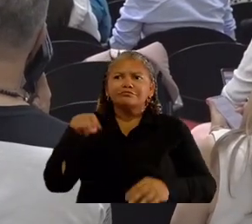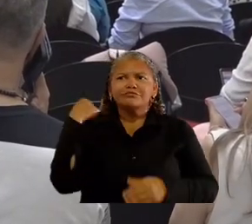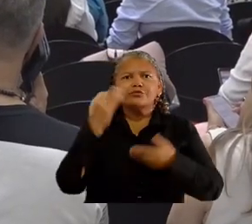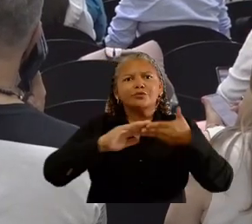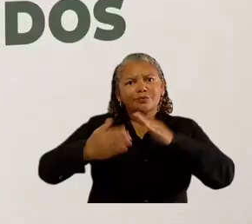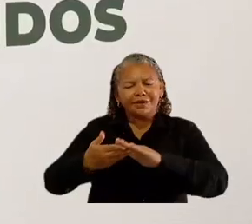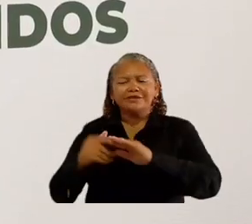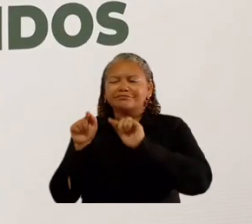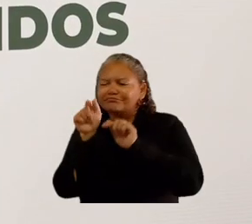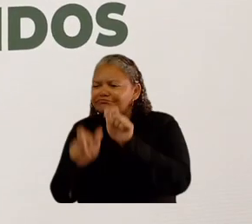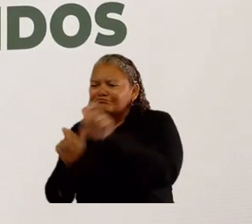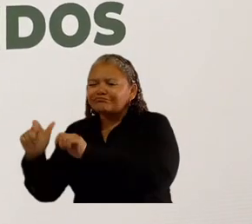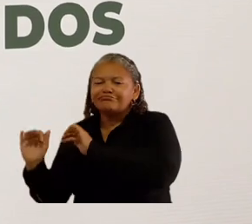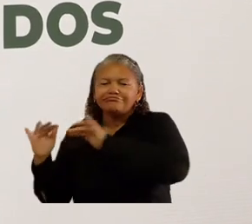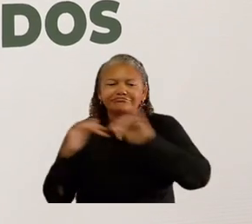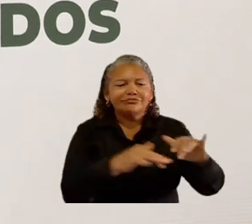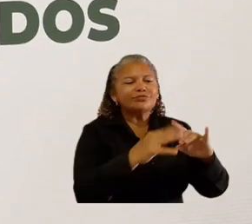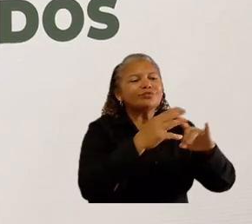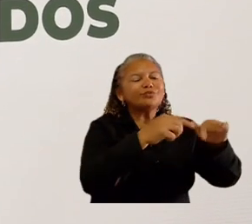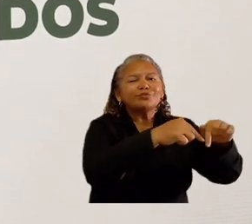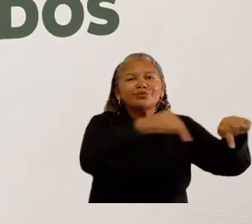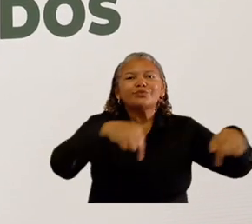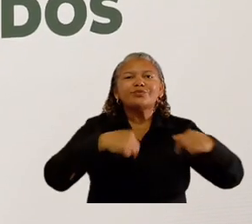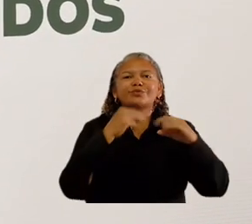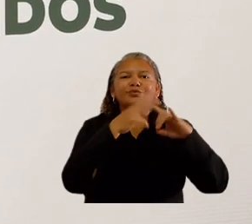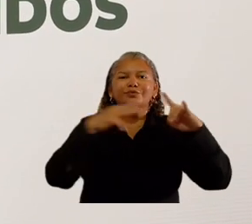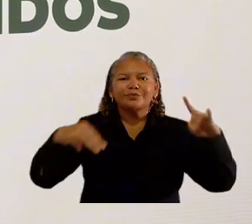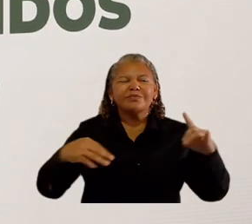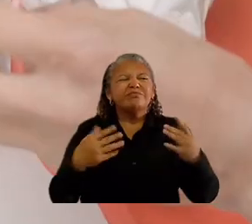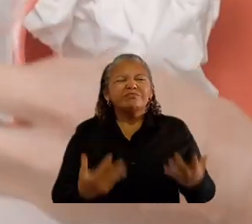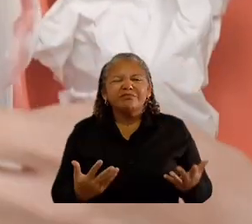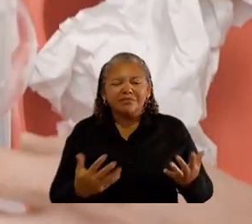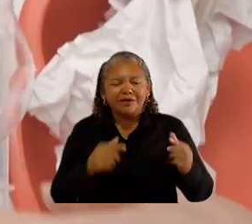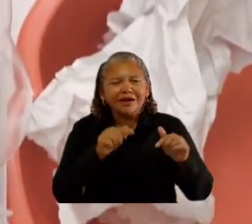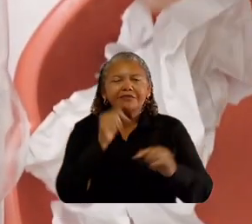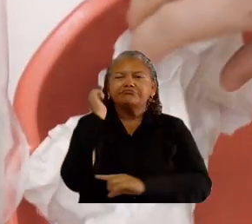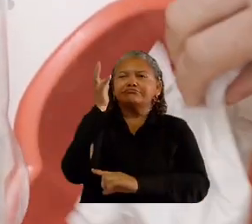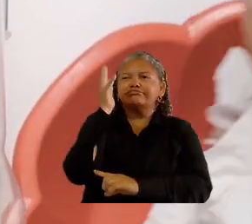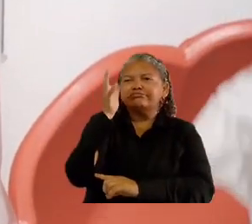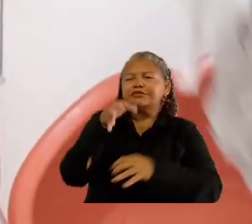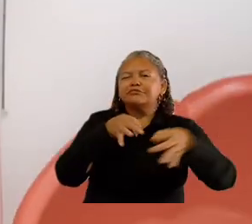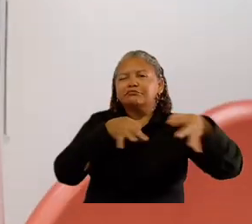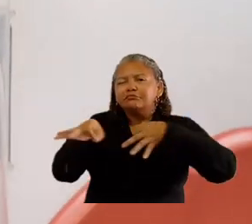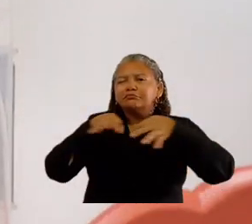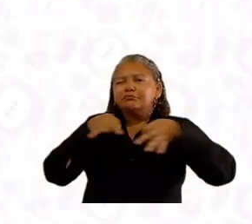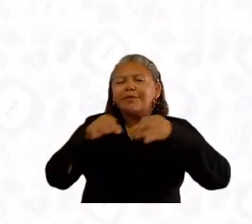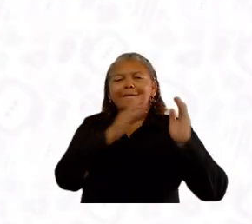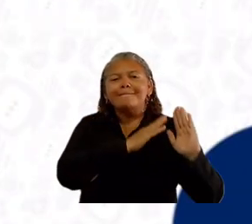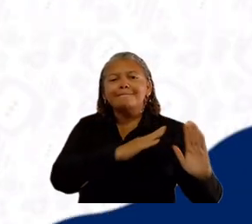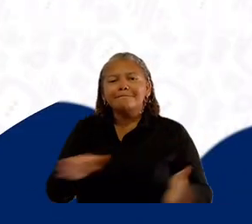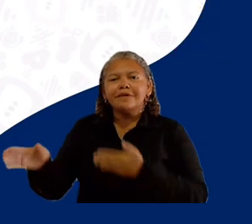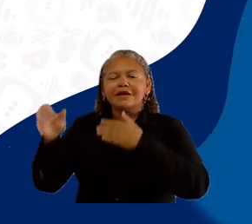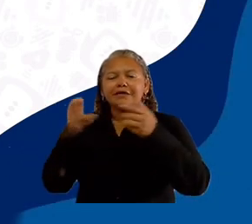en Unimagdalena para el Congreso Latinoamericano de Planes de Manejo y Gestión de Residuos Sólidos Municipales.